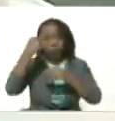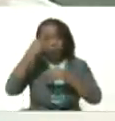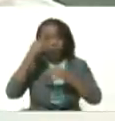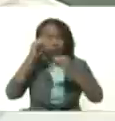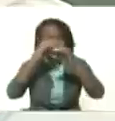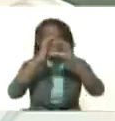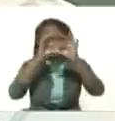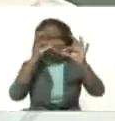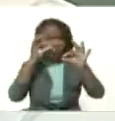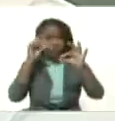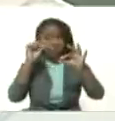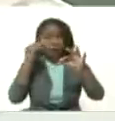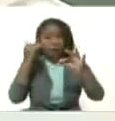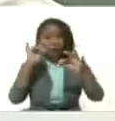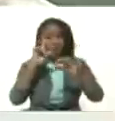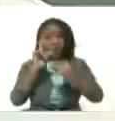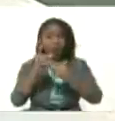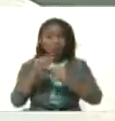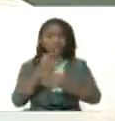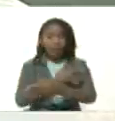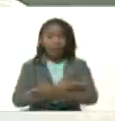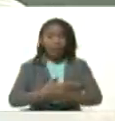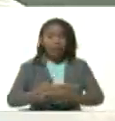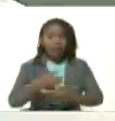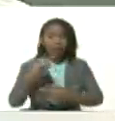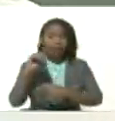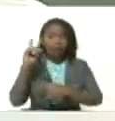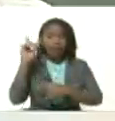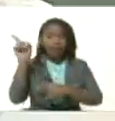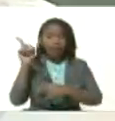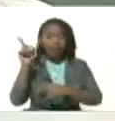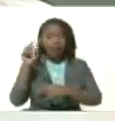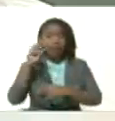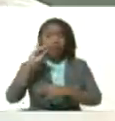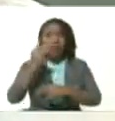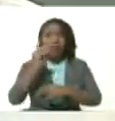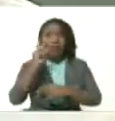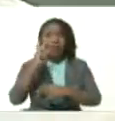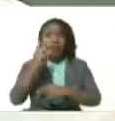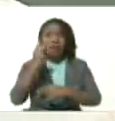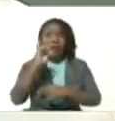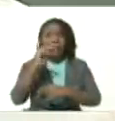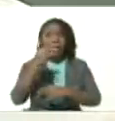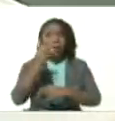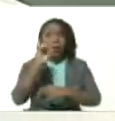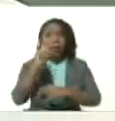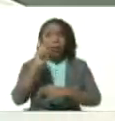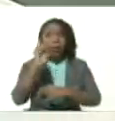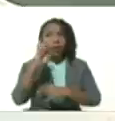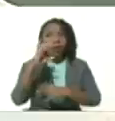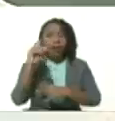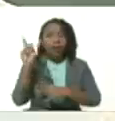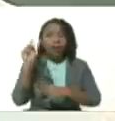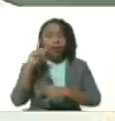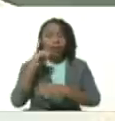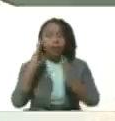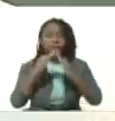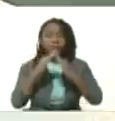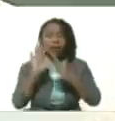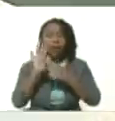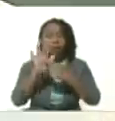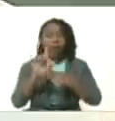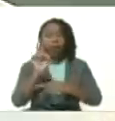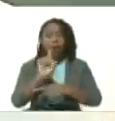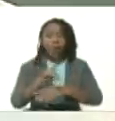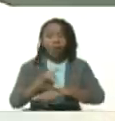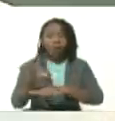Tenemos también una planta de derivados sanguíneos, que es la misma planta de Quimbiotep. Contamos también con casas de representación que no dejan de